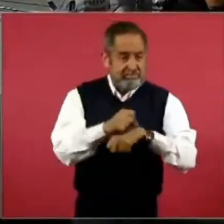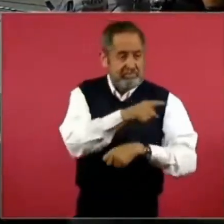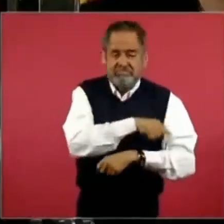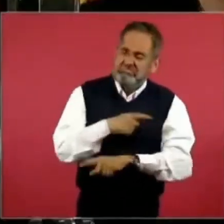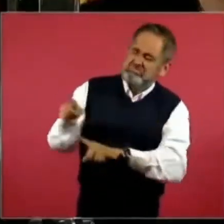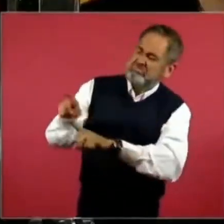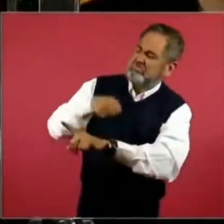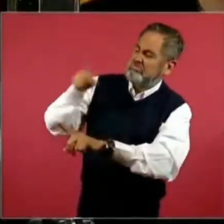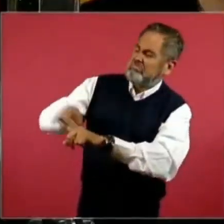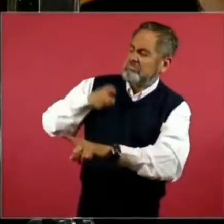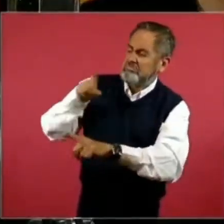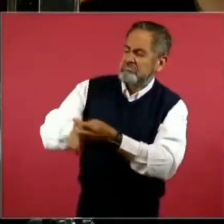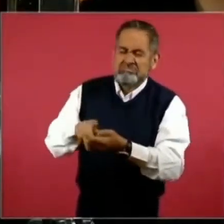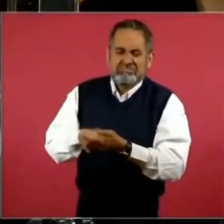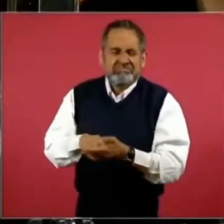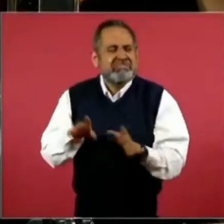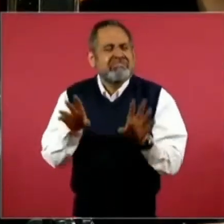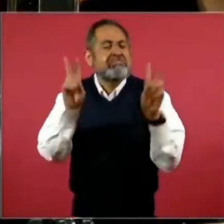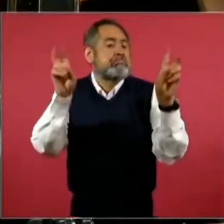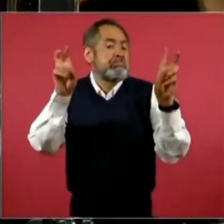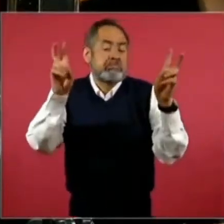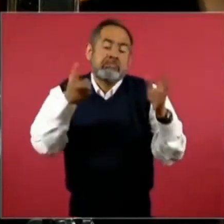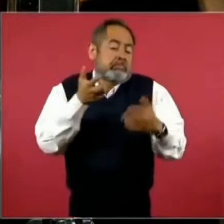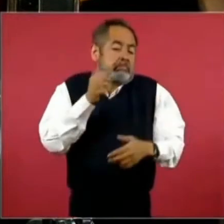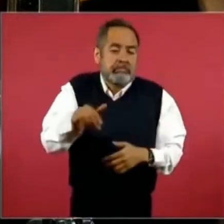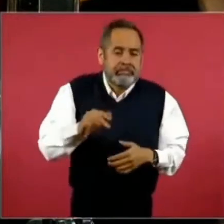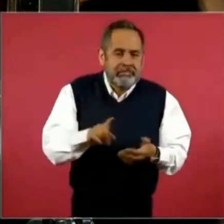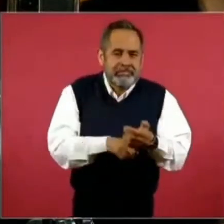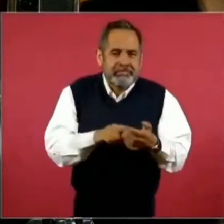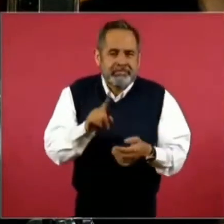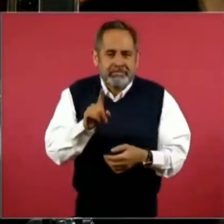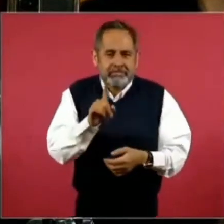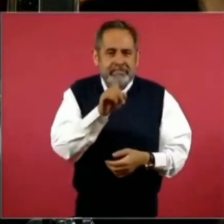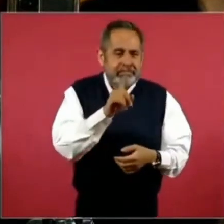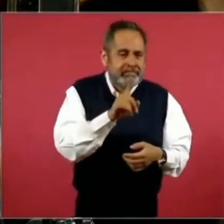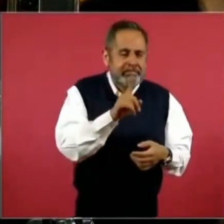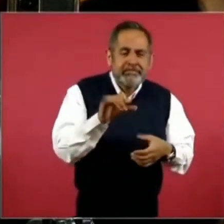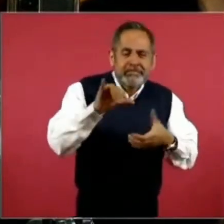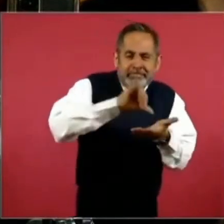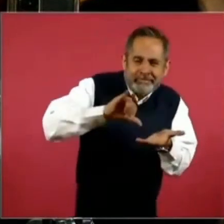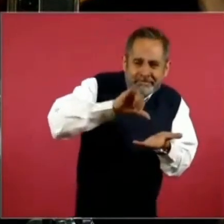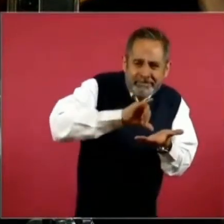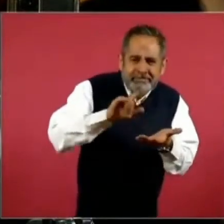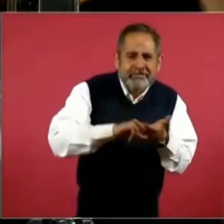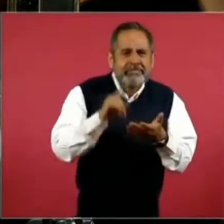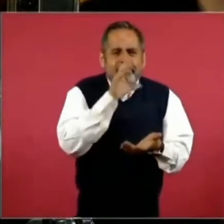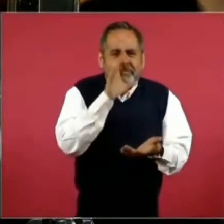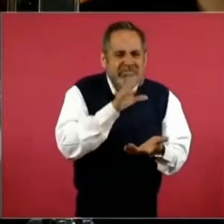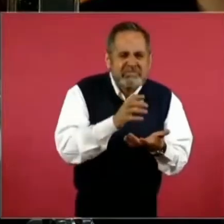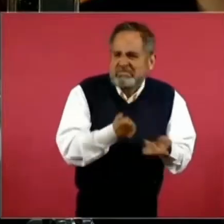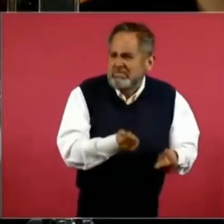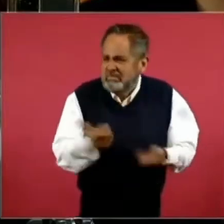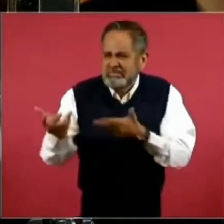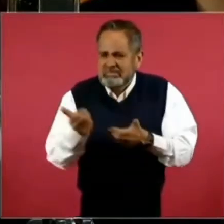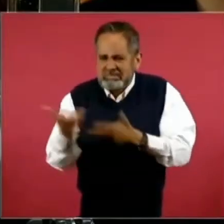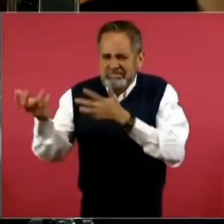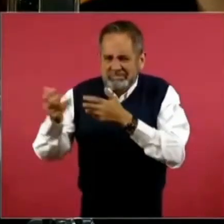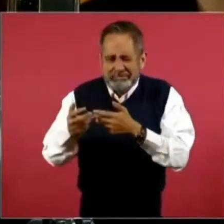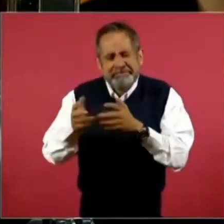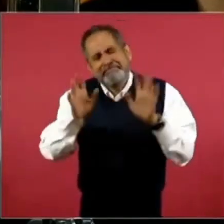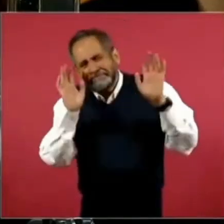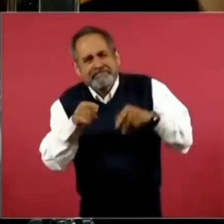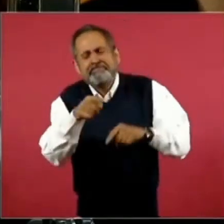burla justificando el humor negro de aventarle aceite y agua caliente a una de las mujeres participantes entonces vaya han hecho